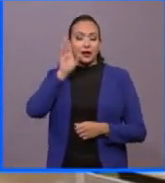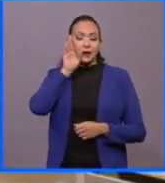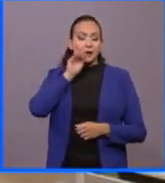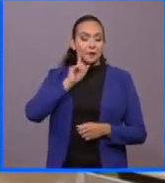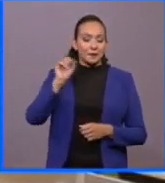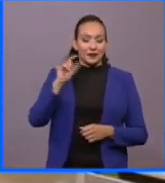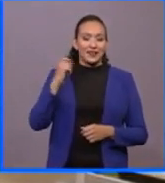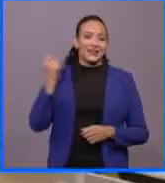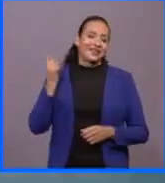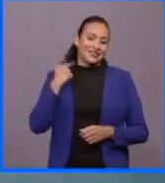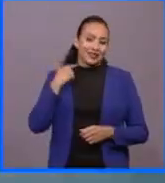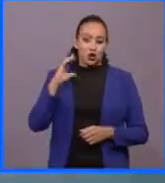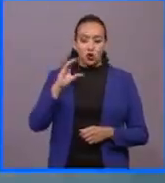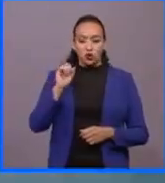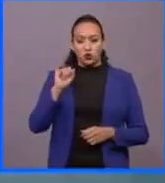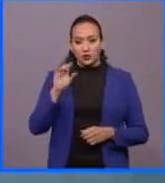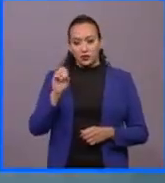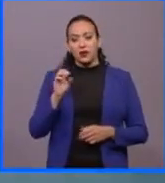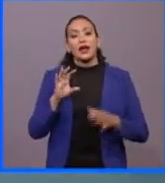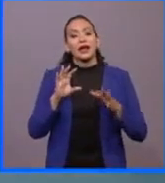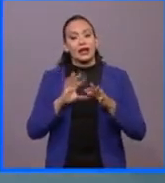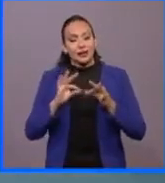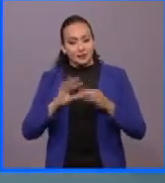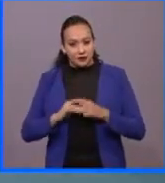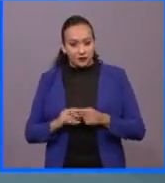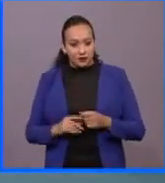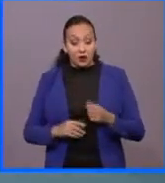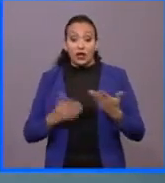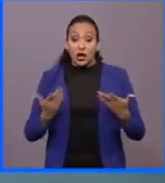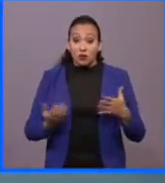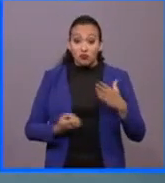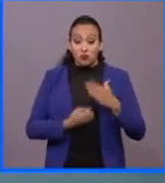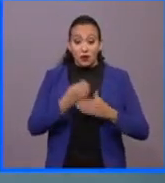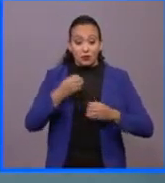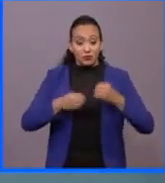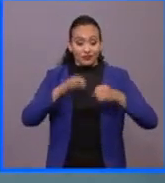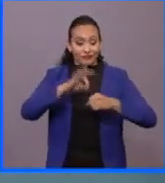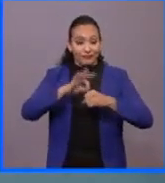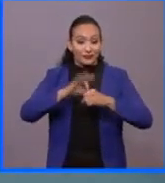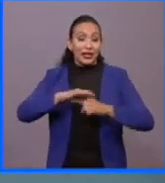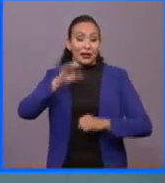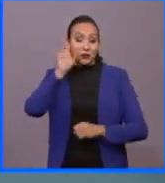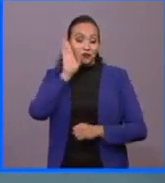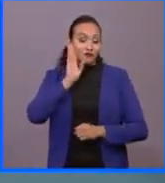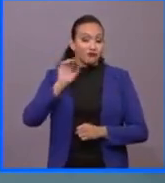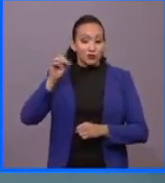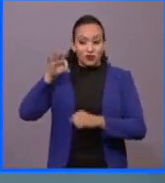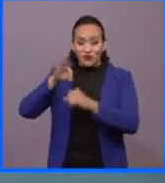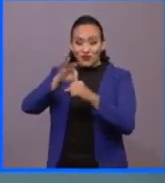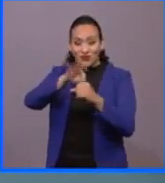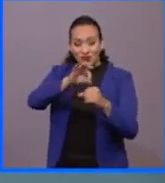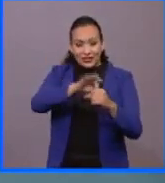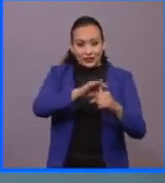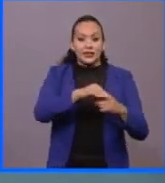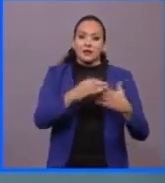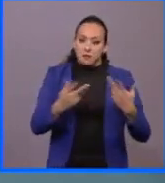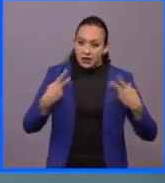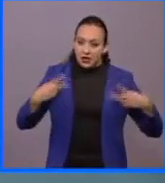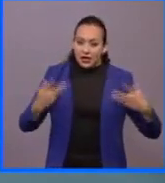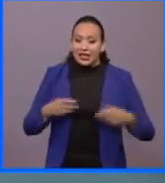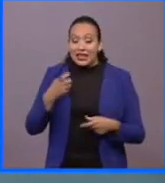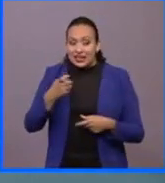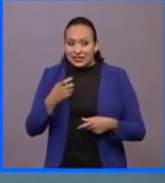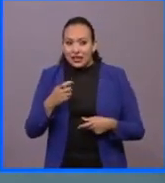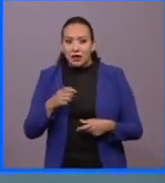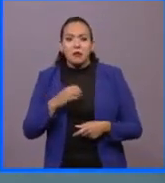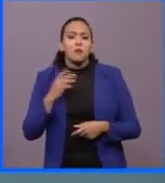en retiro, José Ramón Cosío Díaz, advirtió que la elección del Poder Judicial mediante el voto directo es un experimento que puede hacer mucho